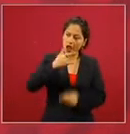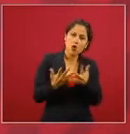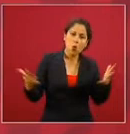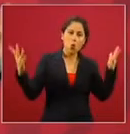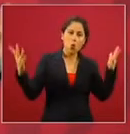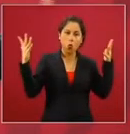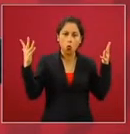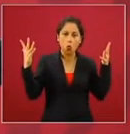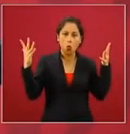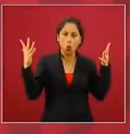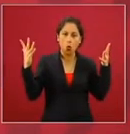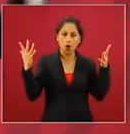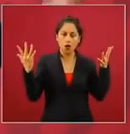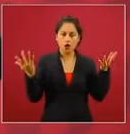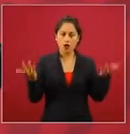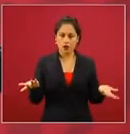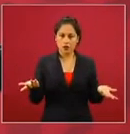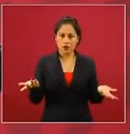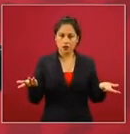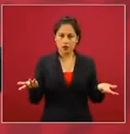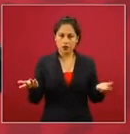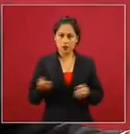que no lo tienen